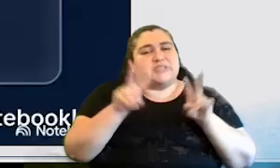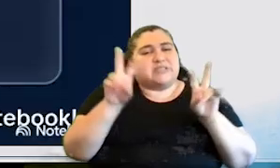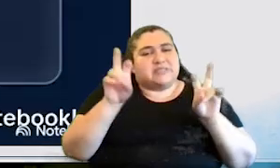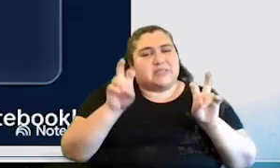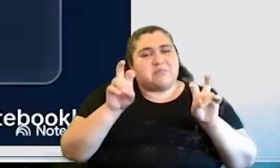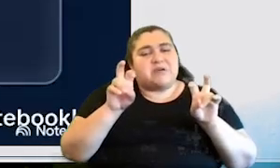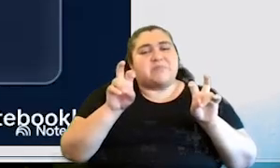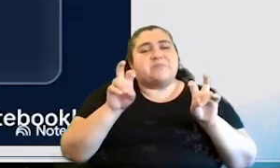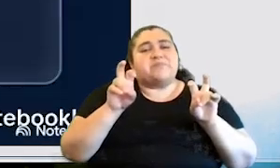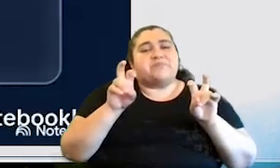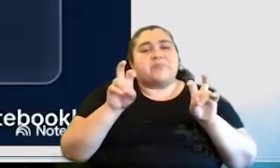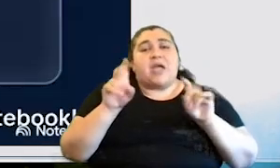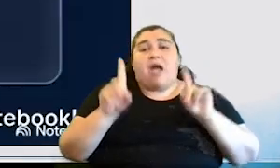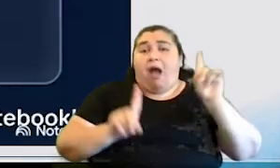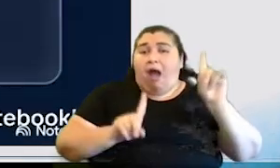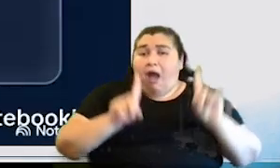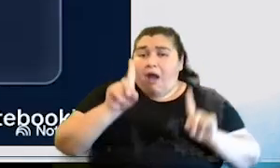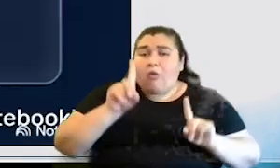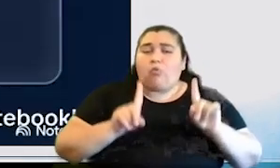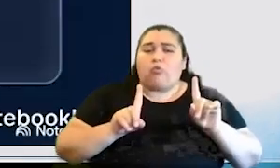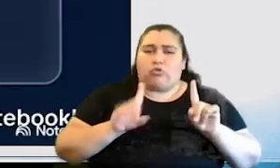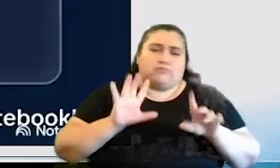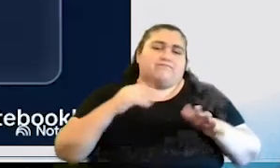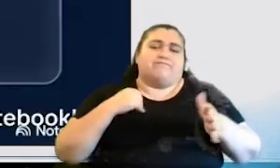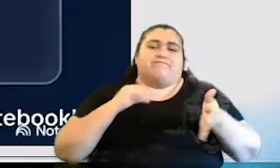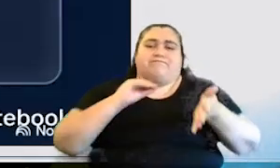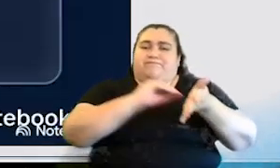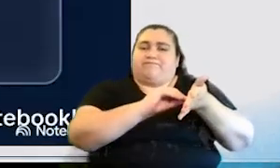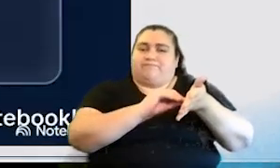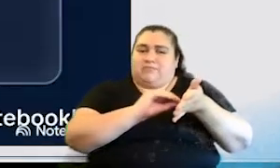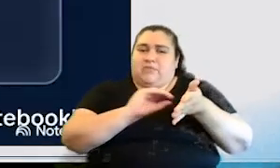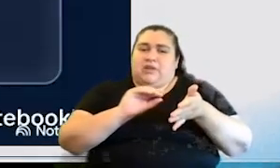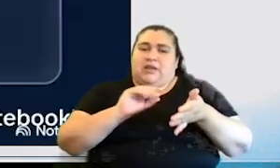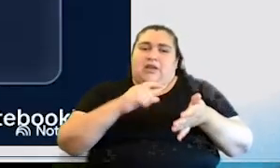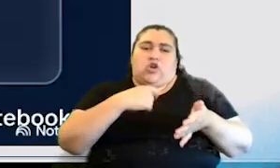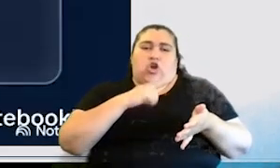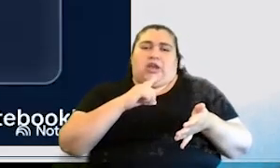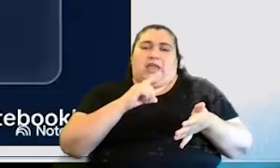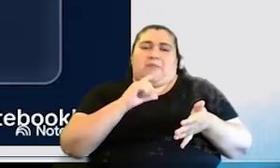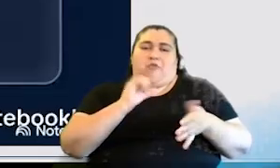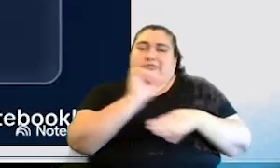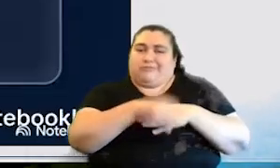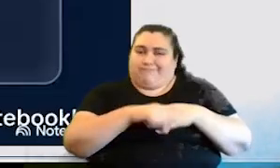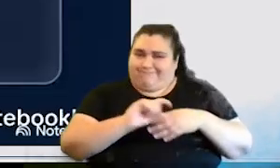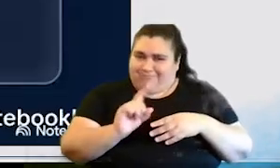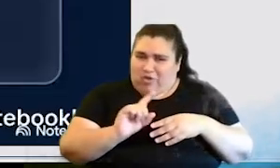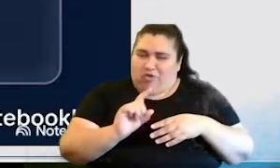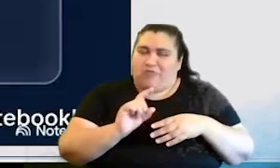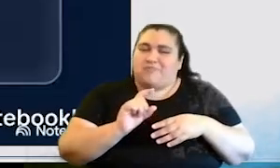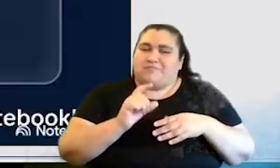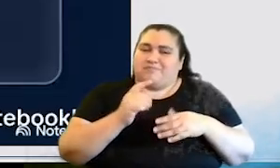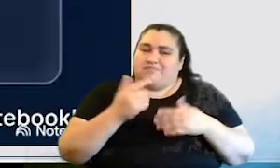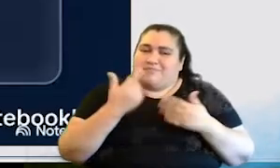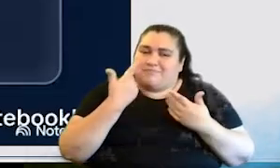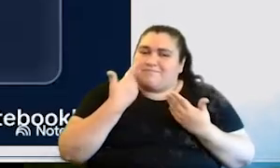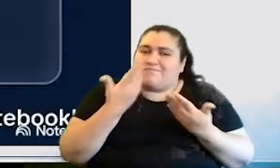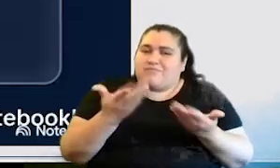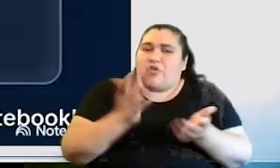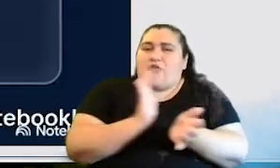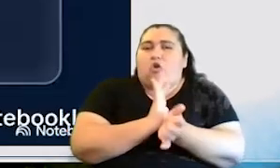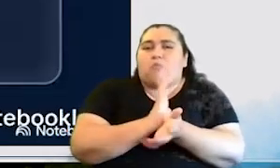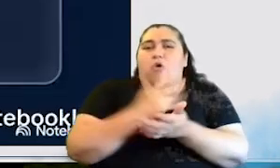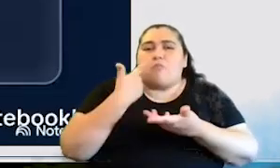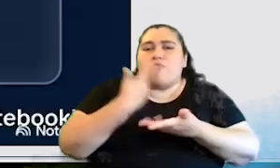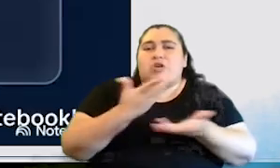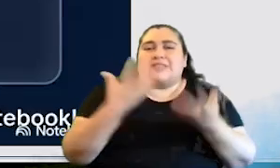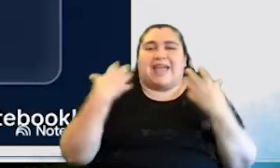la posibilidad de que algunos, y lo pusimos porque no queríamos restringirlo a nuestra situación, sino que sea un curso general de